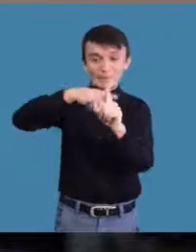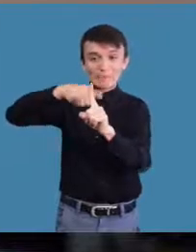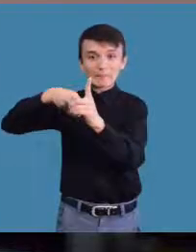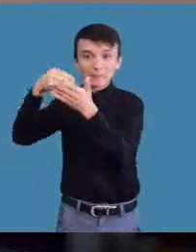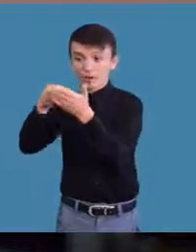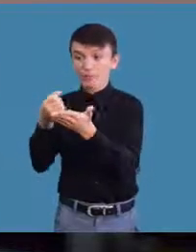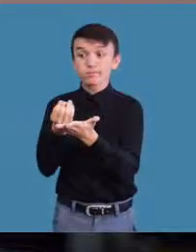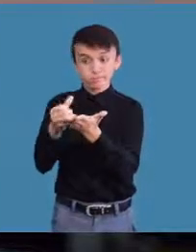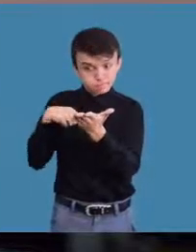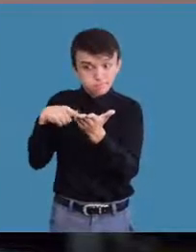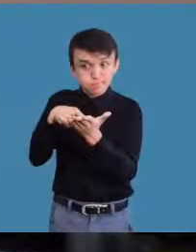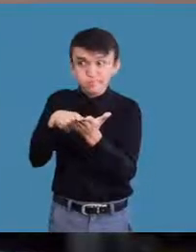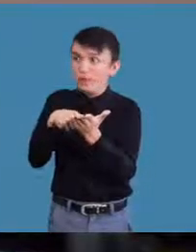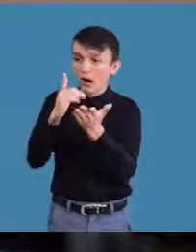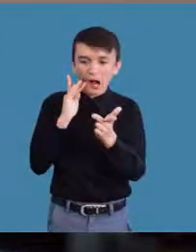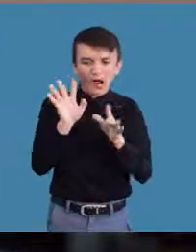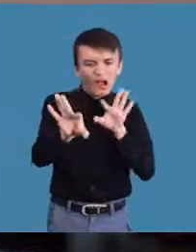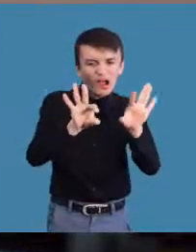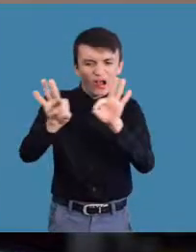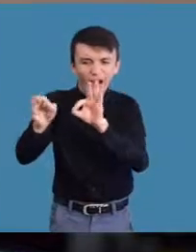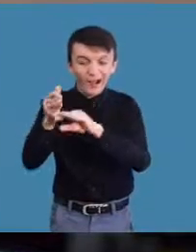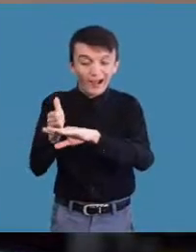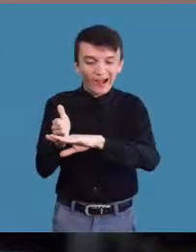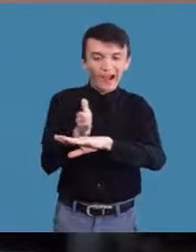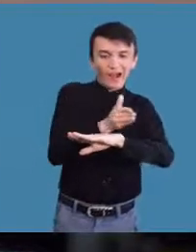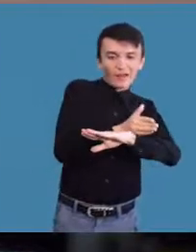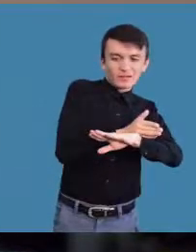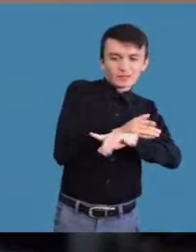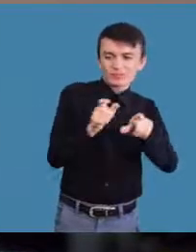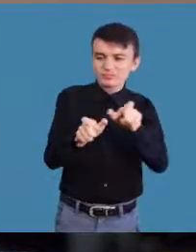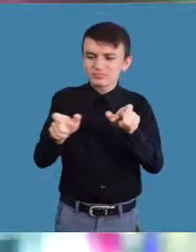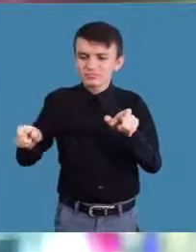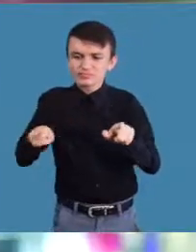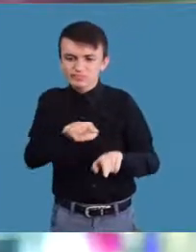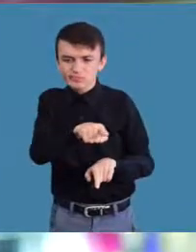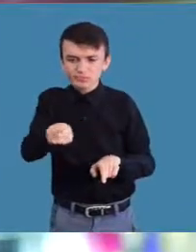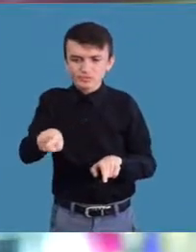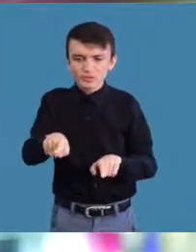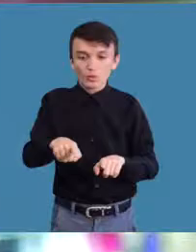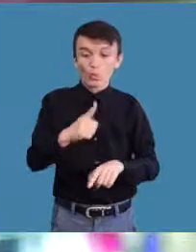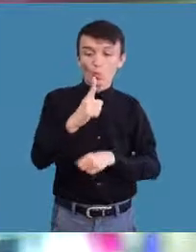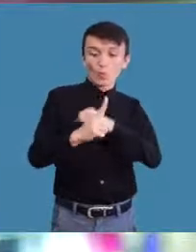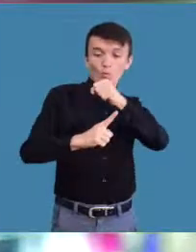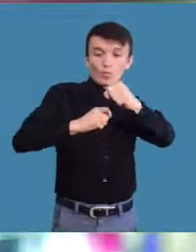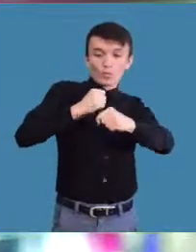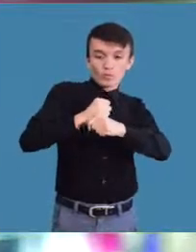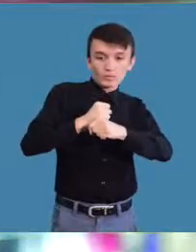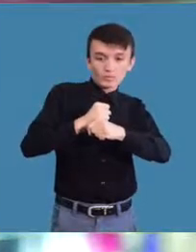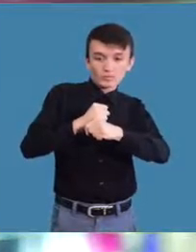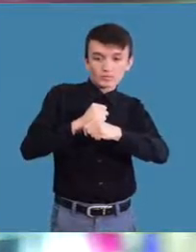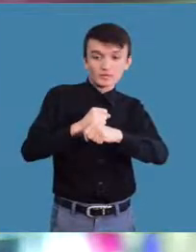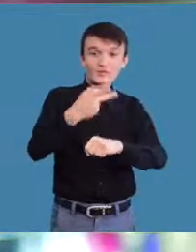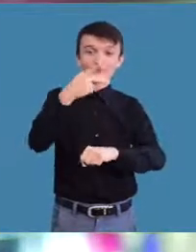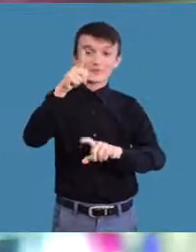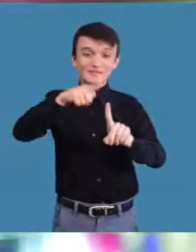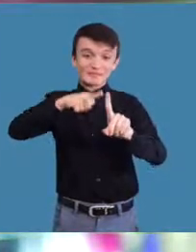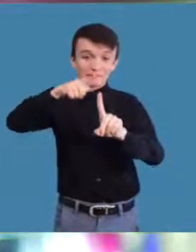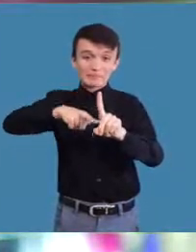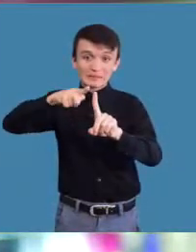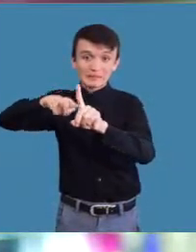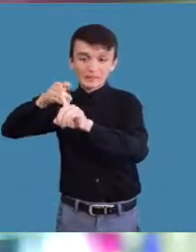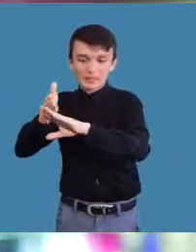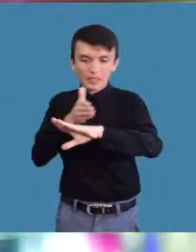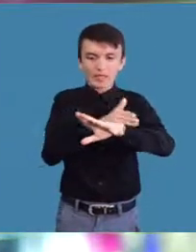las facturas de los usuarios, se escogen y se seleccionan los usuarios que durante un año, o sea los últimos 12